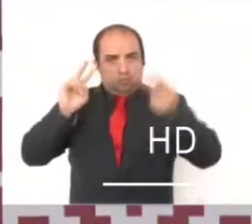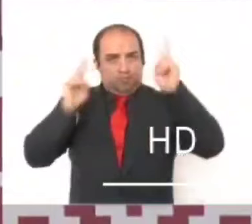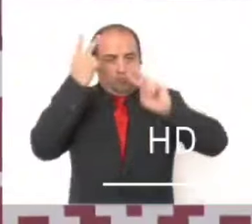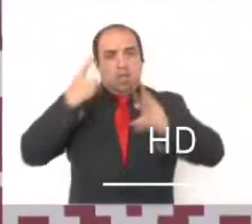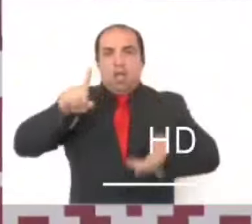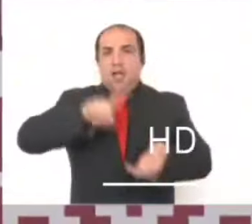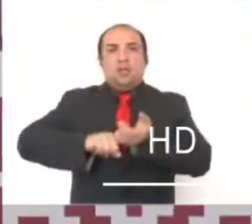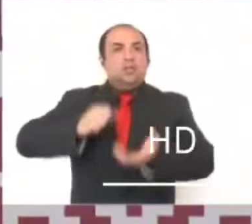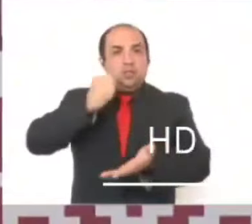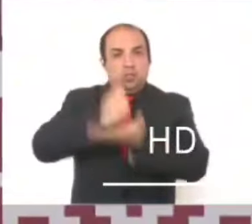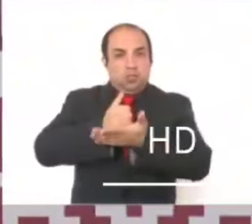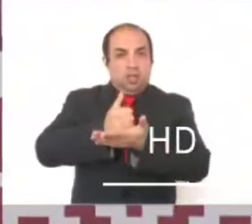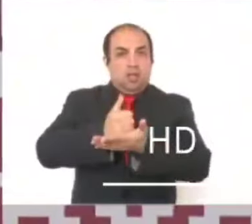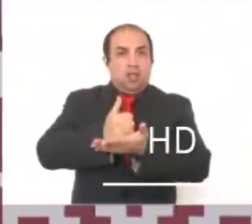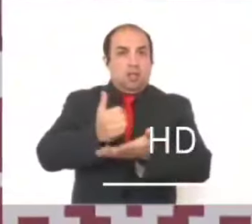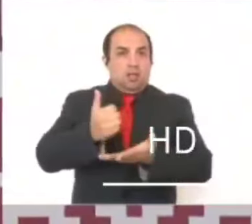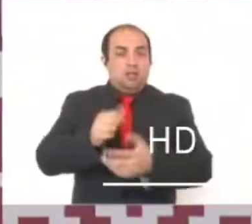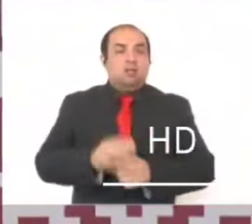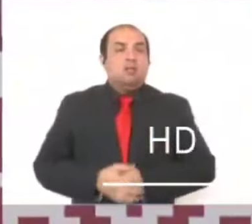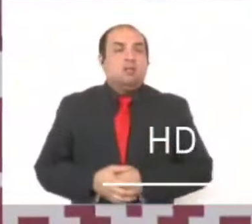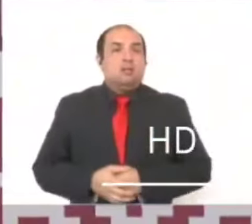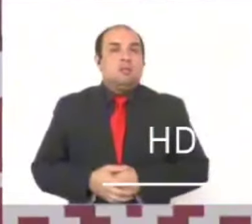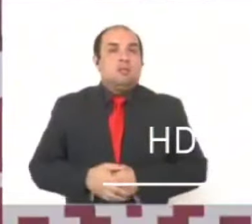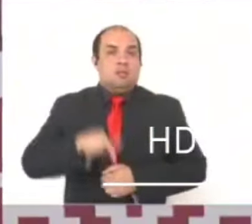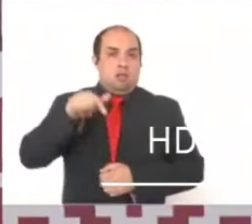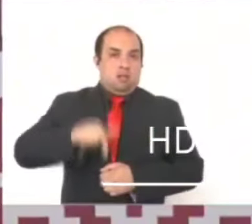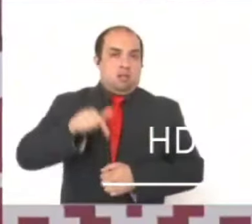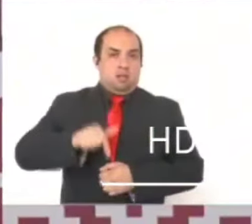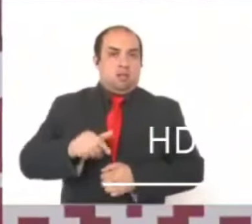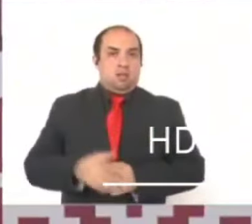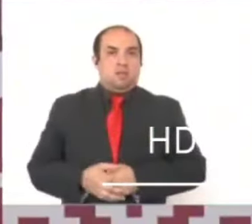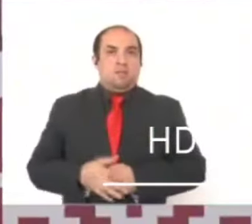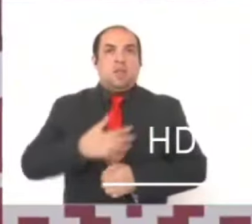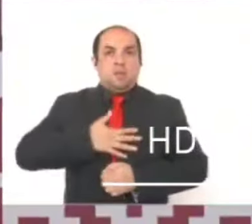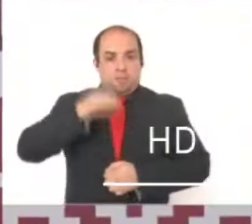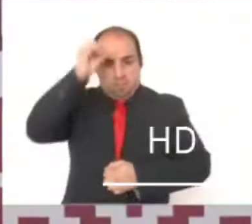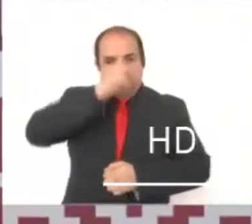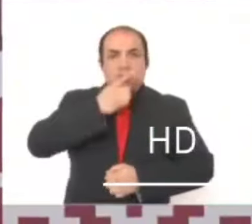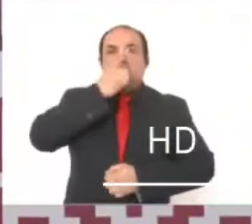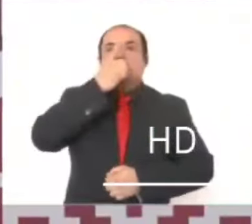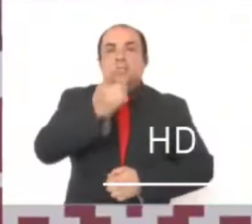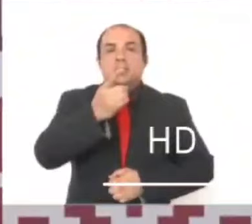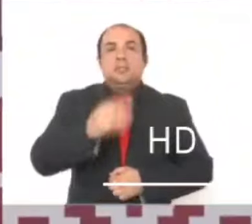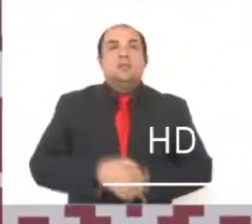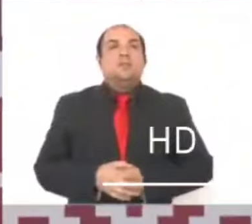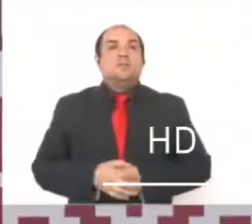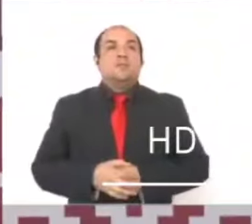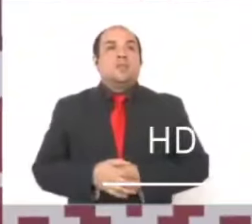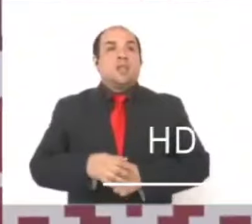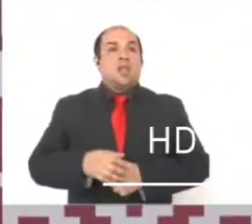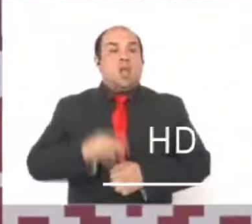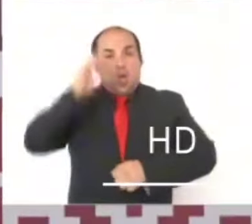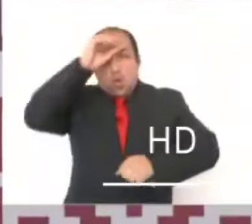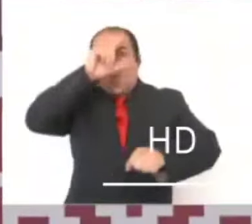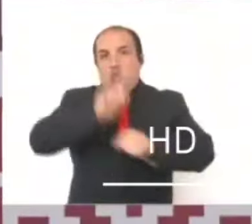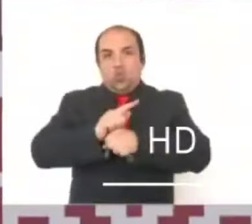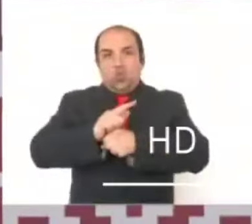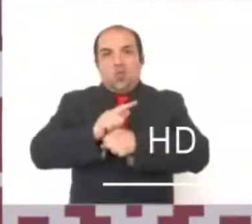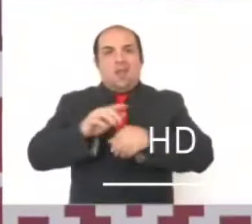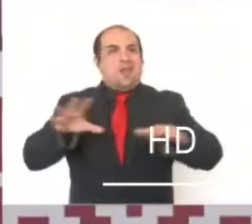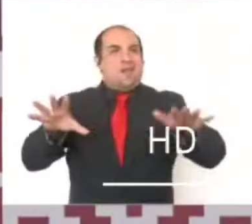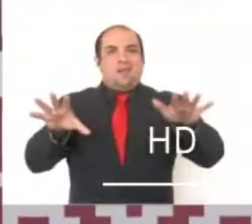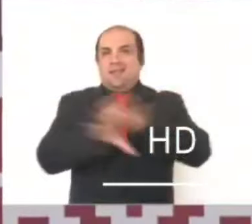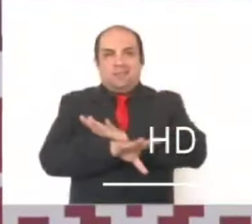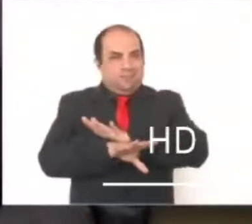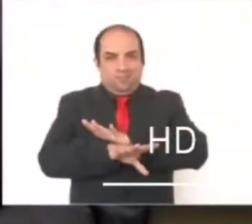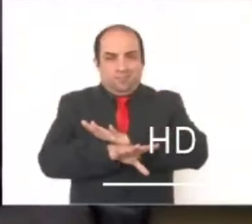esta ciudad. Déjenme decirles, eso es lo que pienso, sin el cambio cultural en